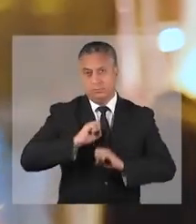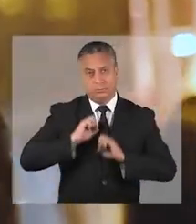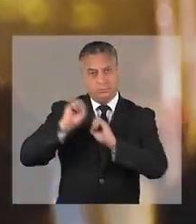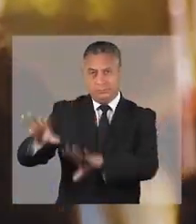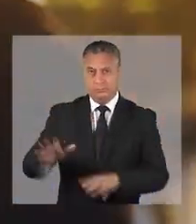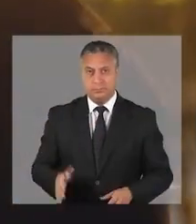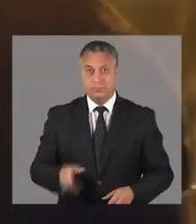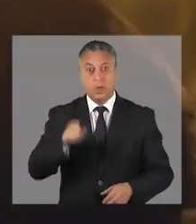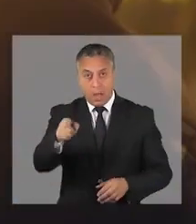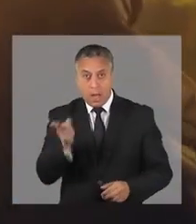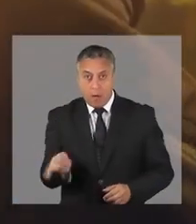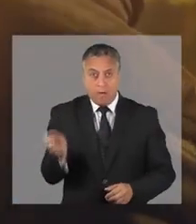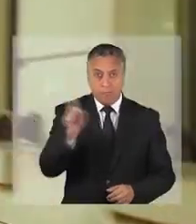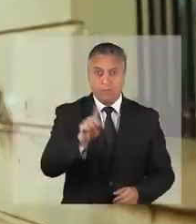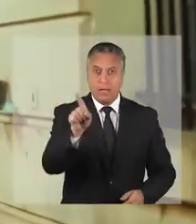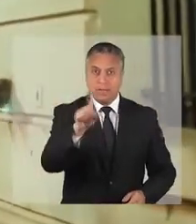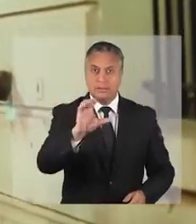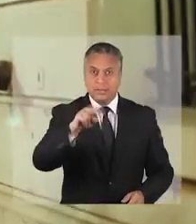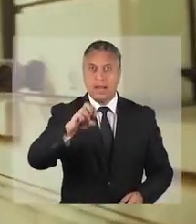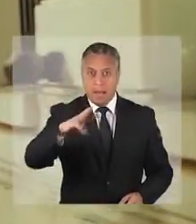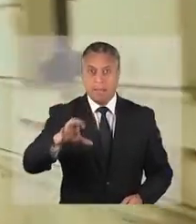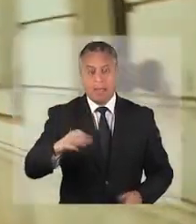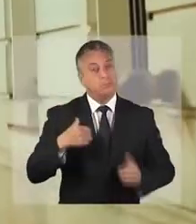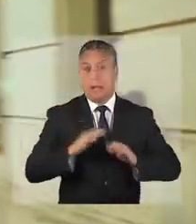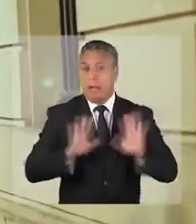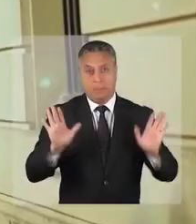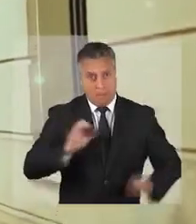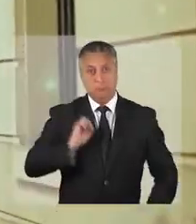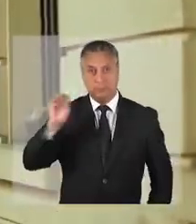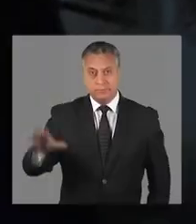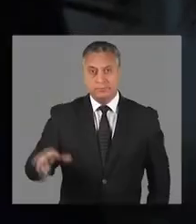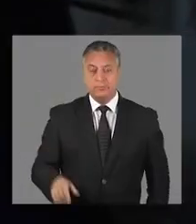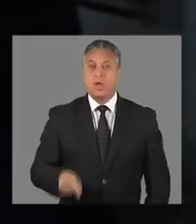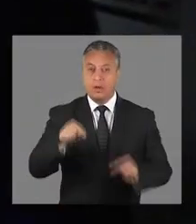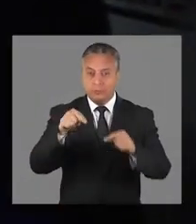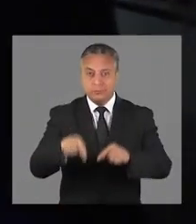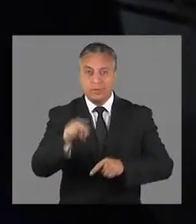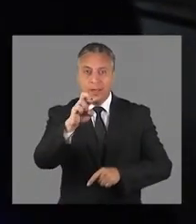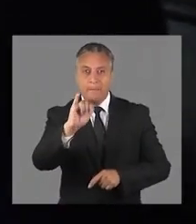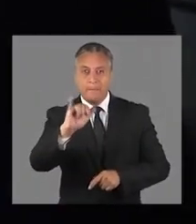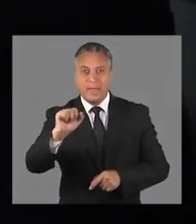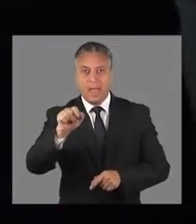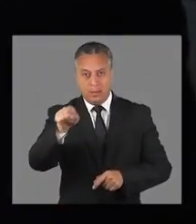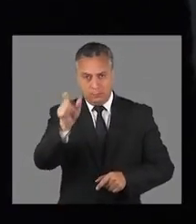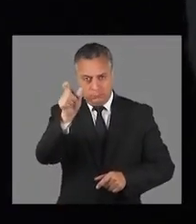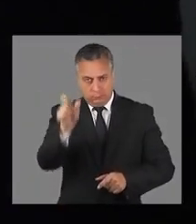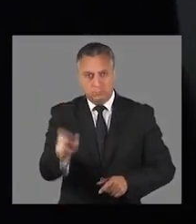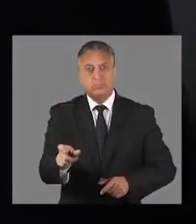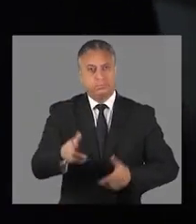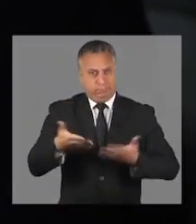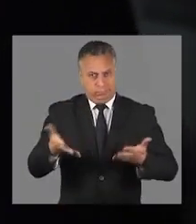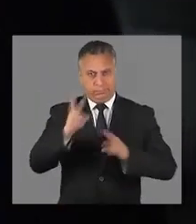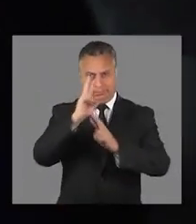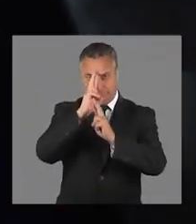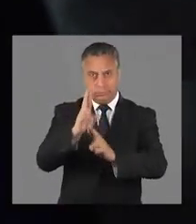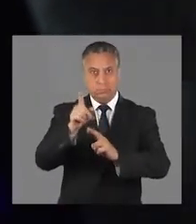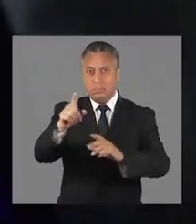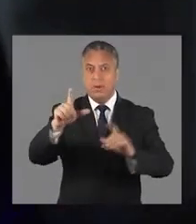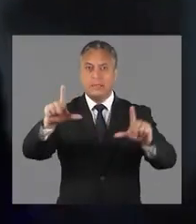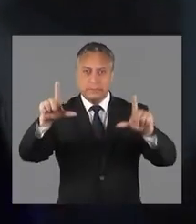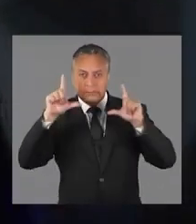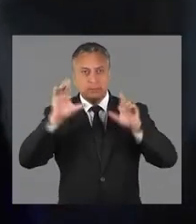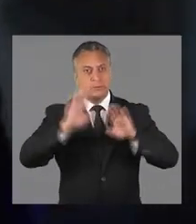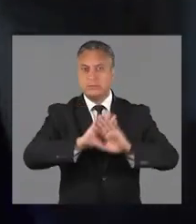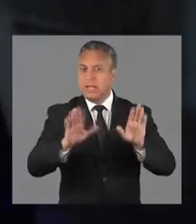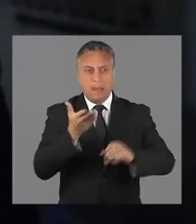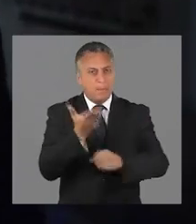y ya, chao. ¿Y te volvieron al cename? Me volvieron al cename, nada. Acá estamos con Pía, una héroe anónima que no pide ninguna